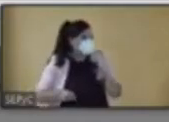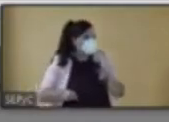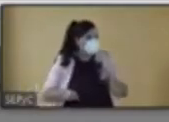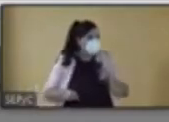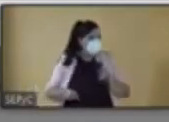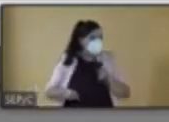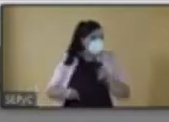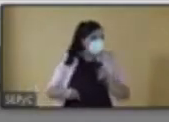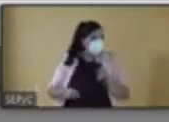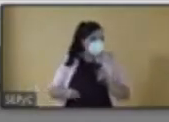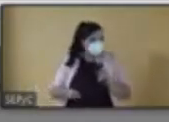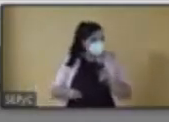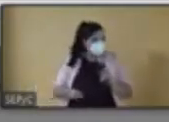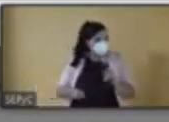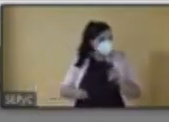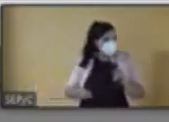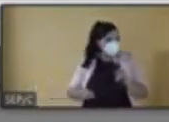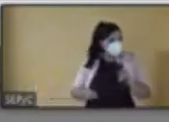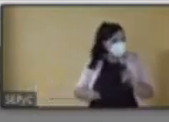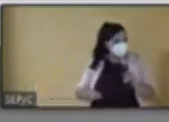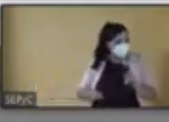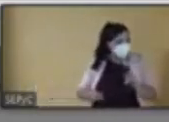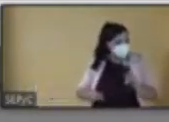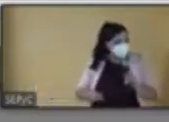forma de recepción monetaria,